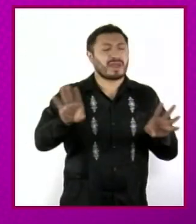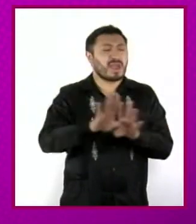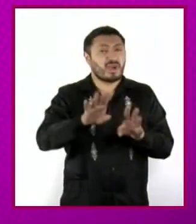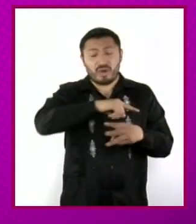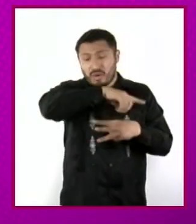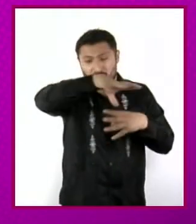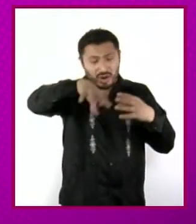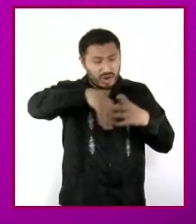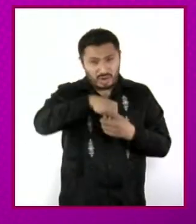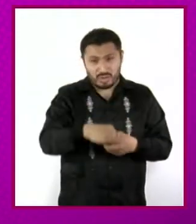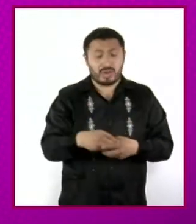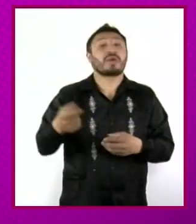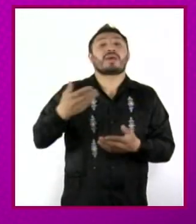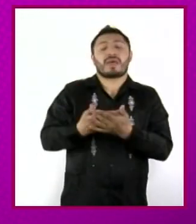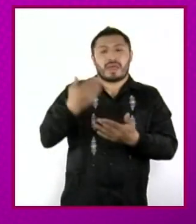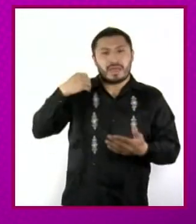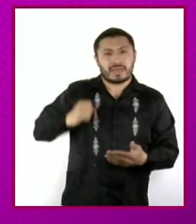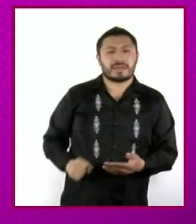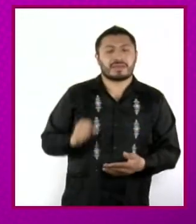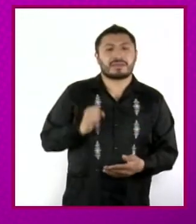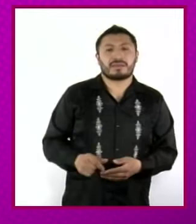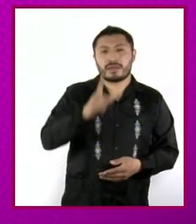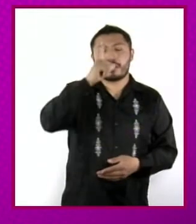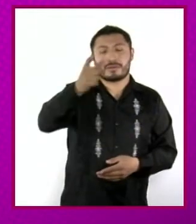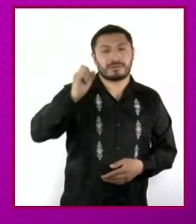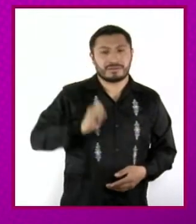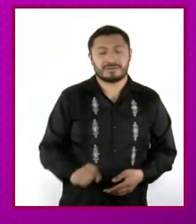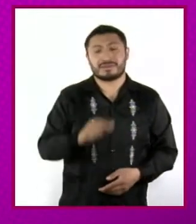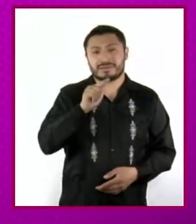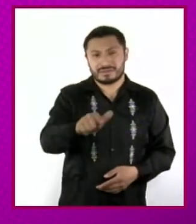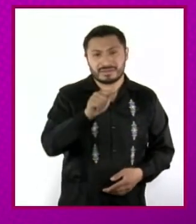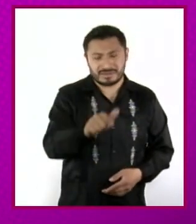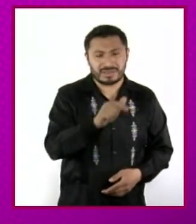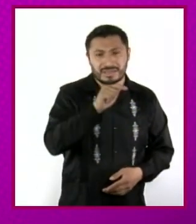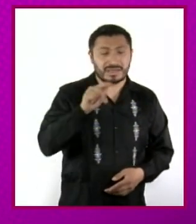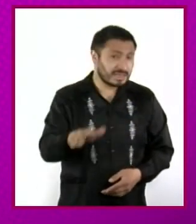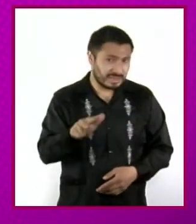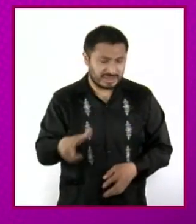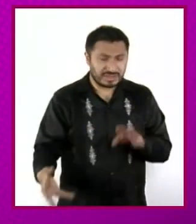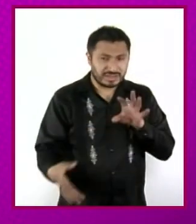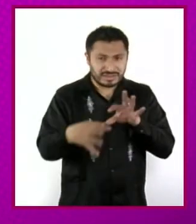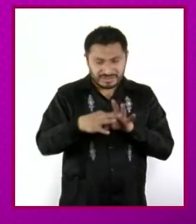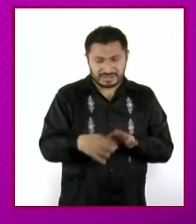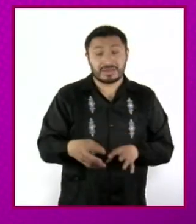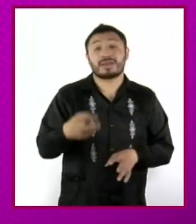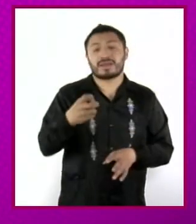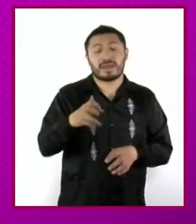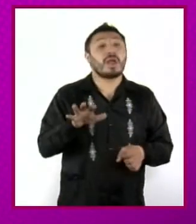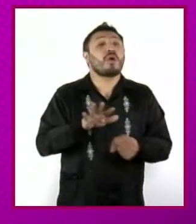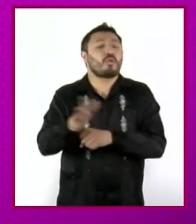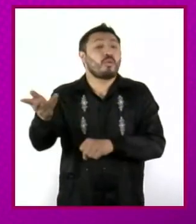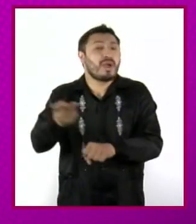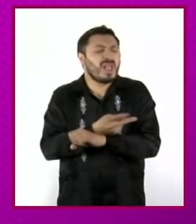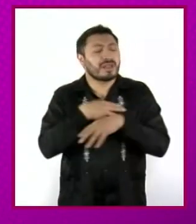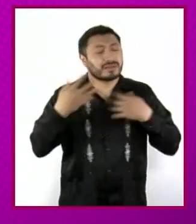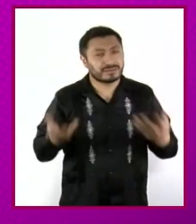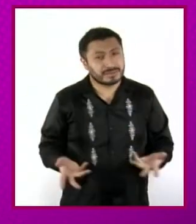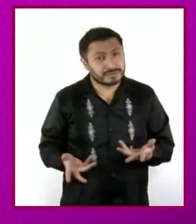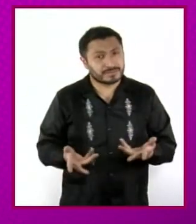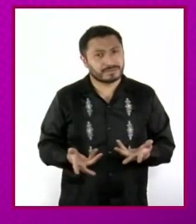a partir del siglo de las luces, que es el siglo XVII, el siglo XVIII, lo que va a hacer